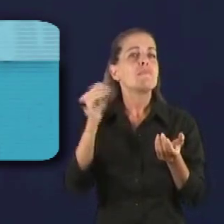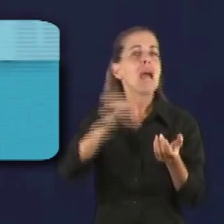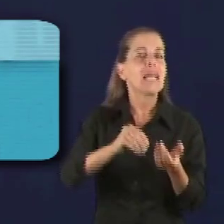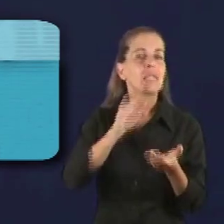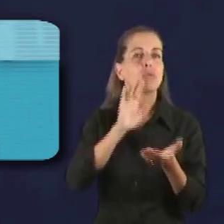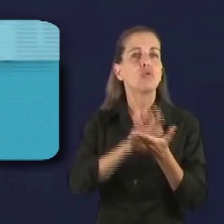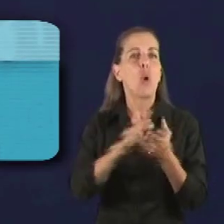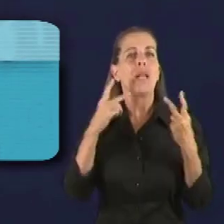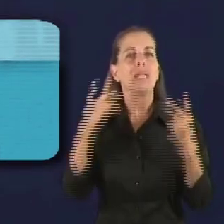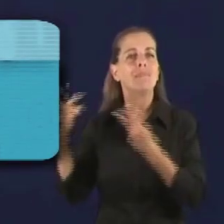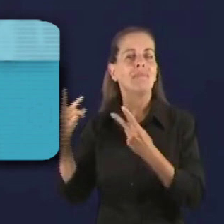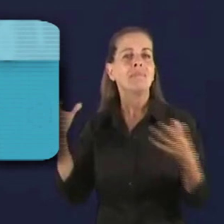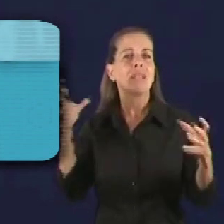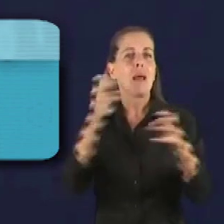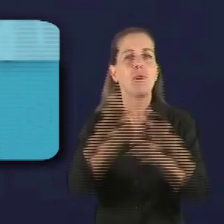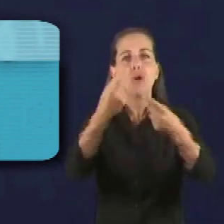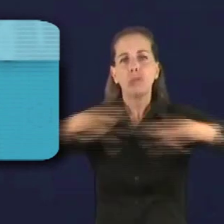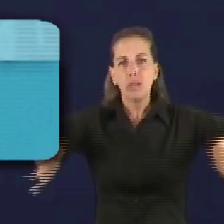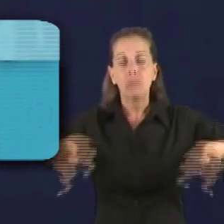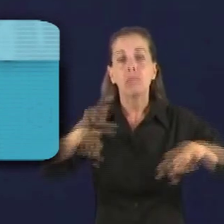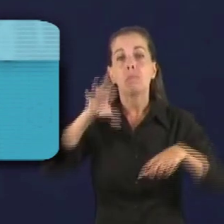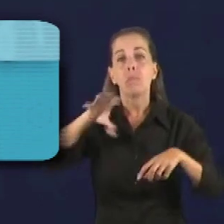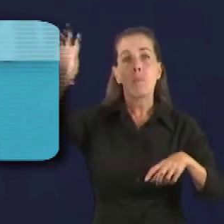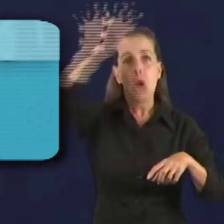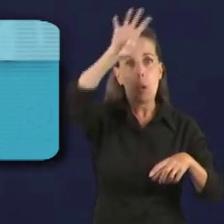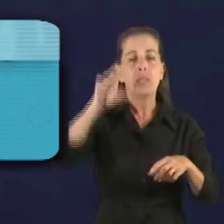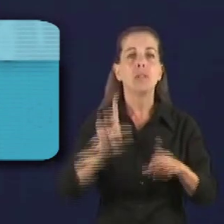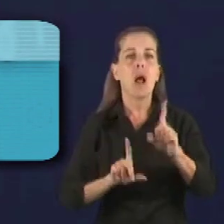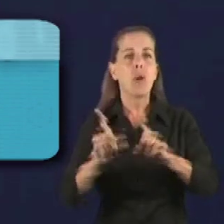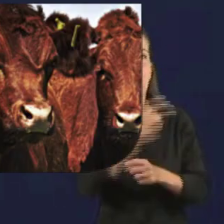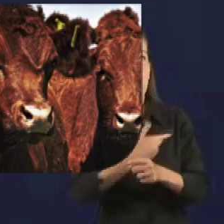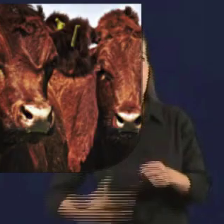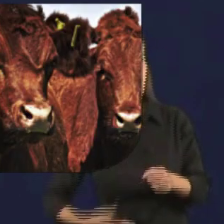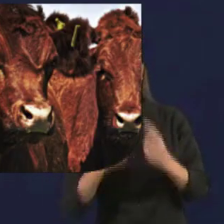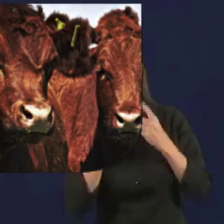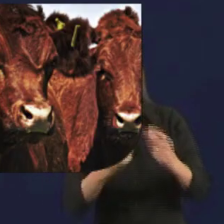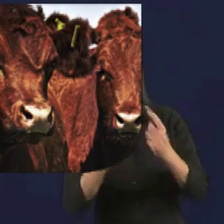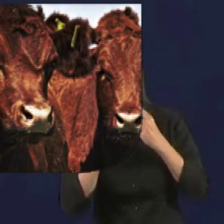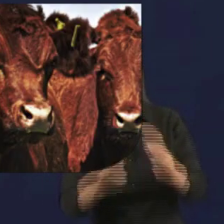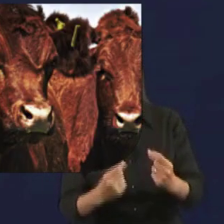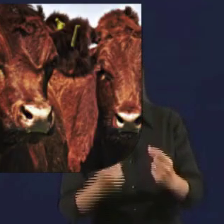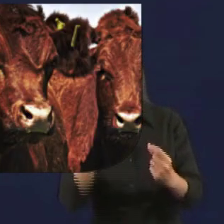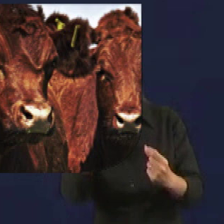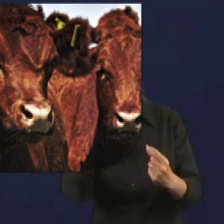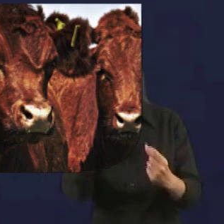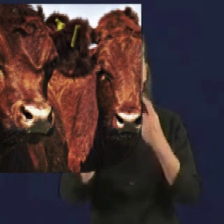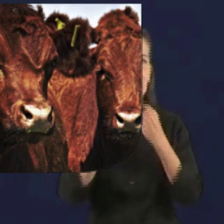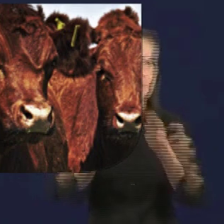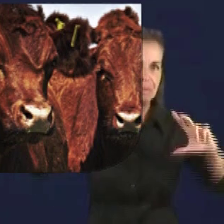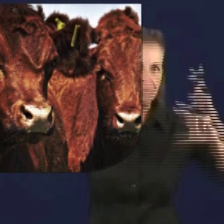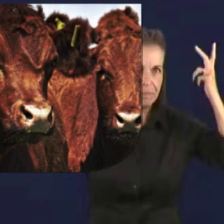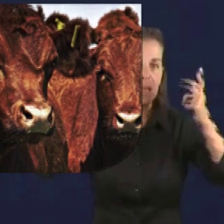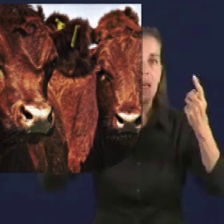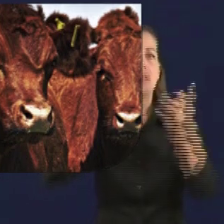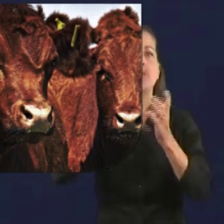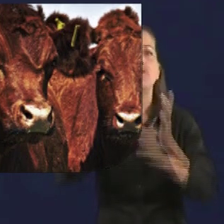transporte público de pasajeros. Hubo reclamos de gobernadores, de intendentes, de diferentes ciudades,